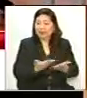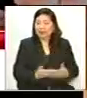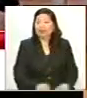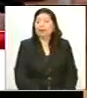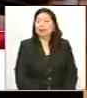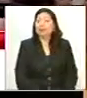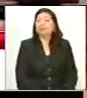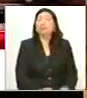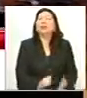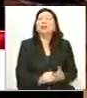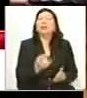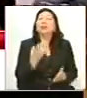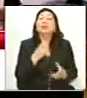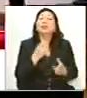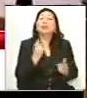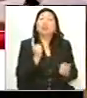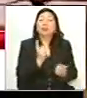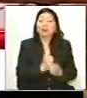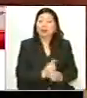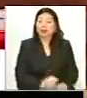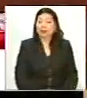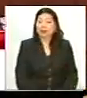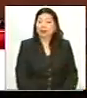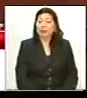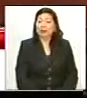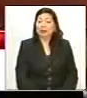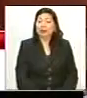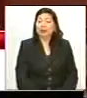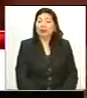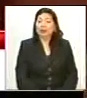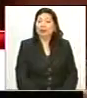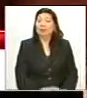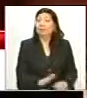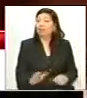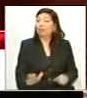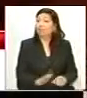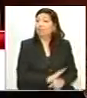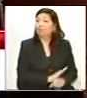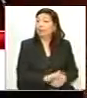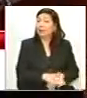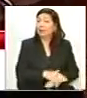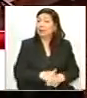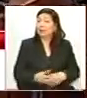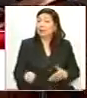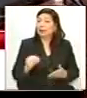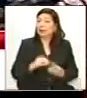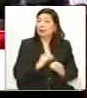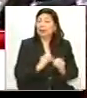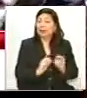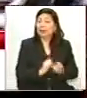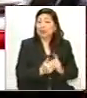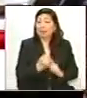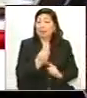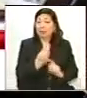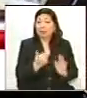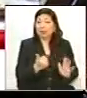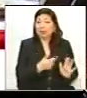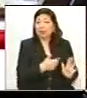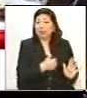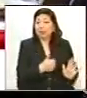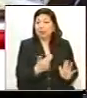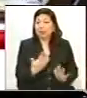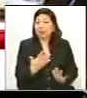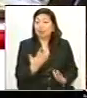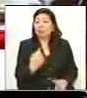pasemos. A ver, ¿qué nos has encontrado? La siguiente. El total del plan integral de reconstrucción con cambios son